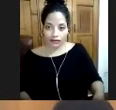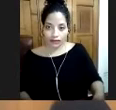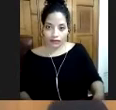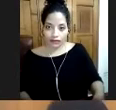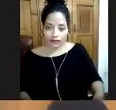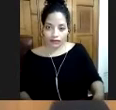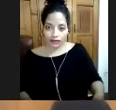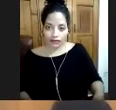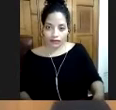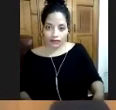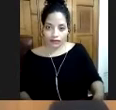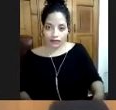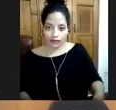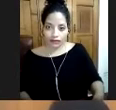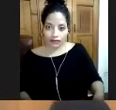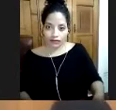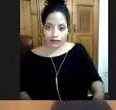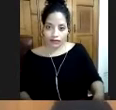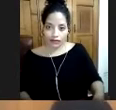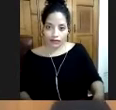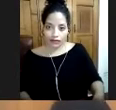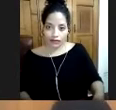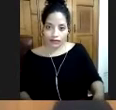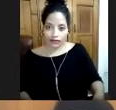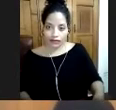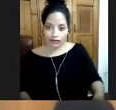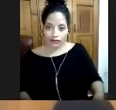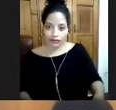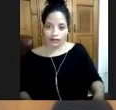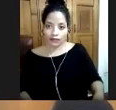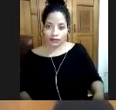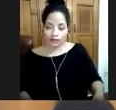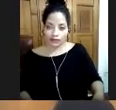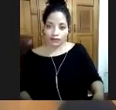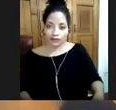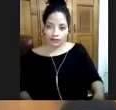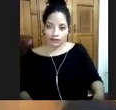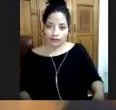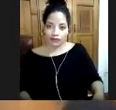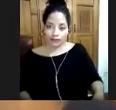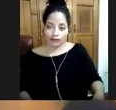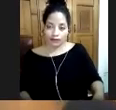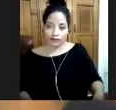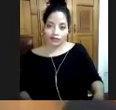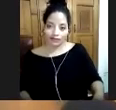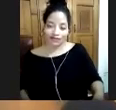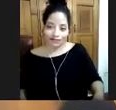desconcertados, porque ya poco entendían el proceso que estaban haciendo. Son niños a pequeña edad, que